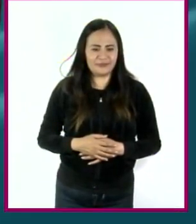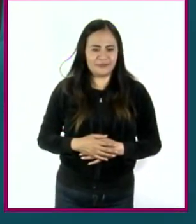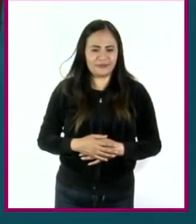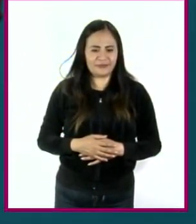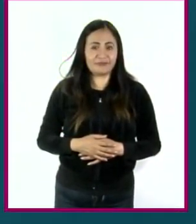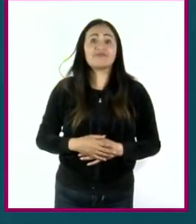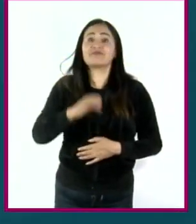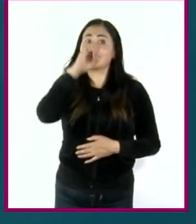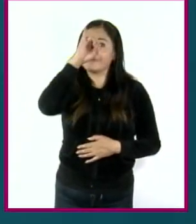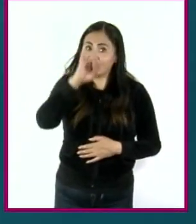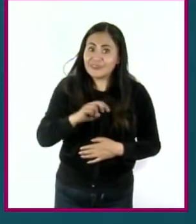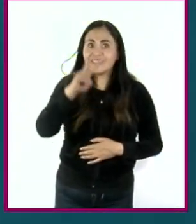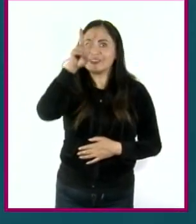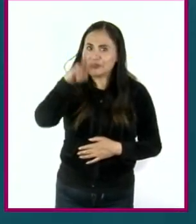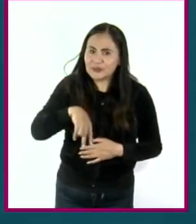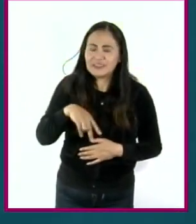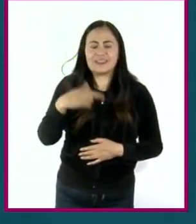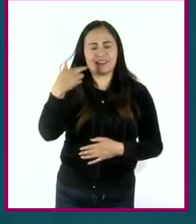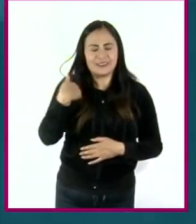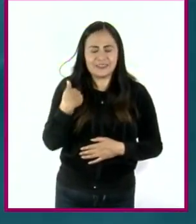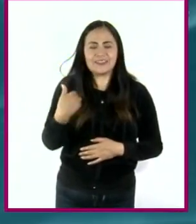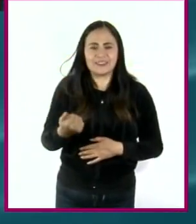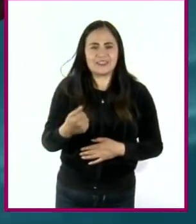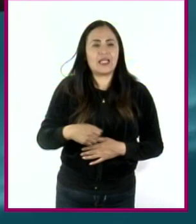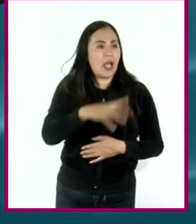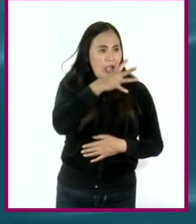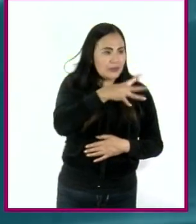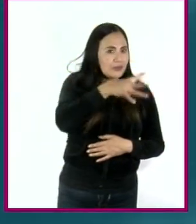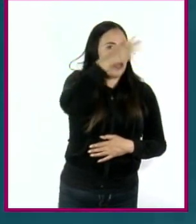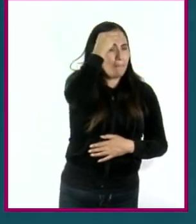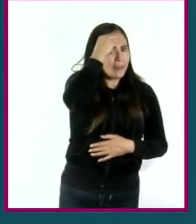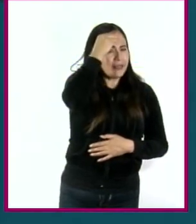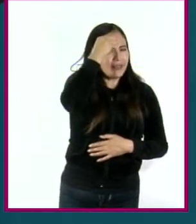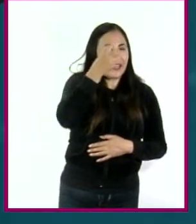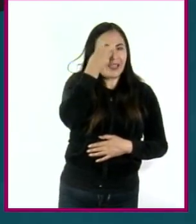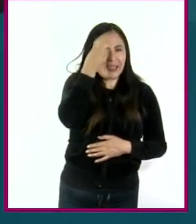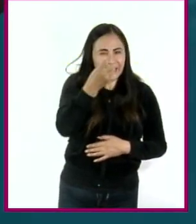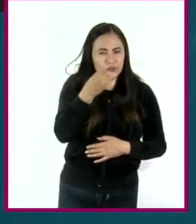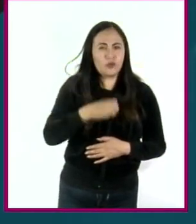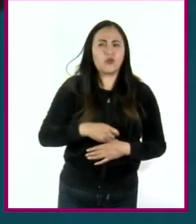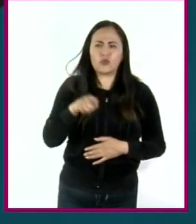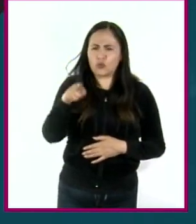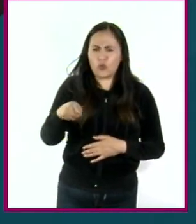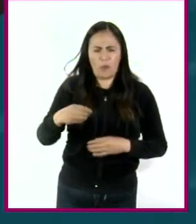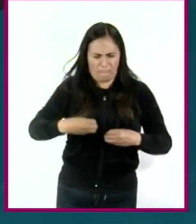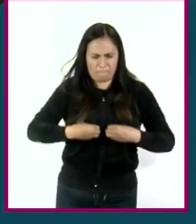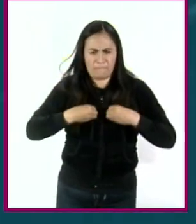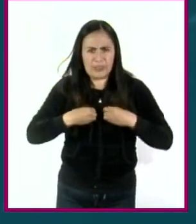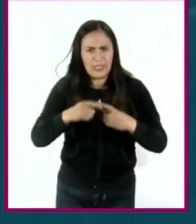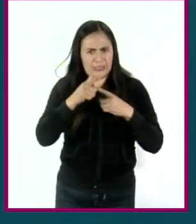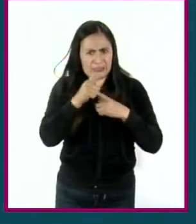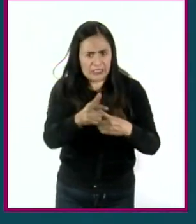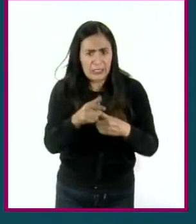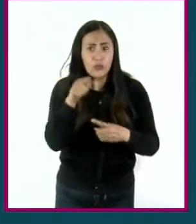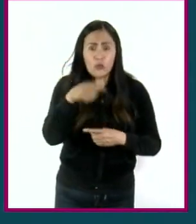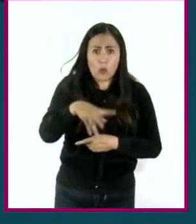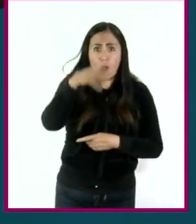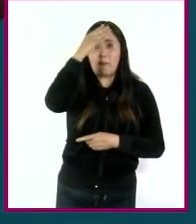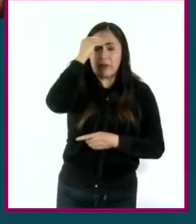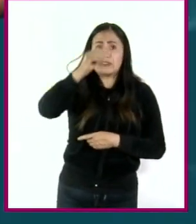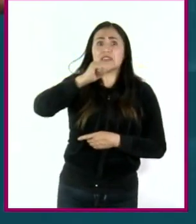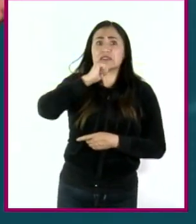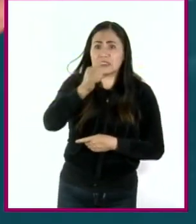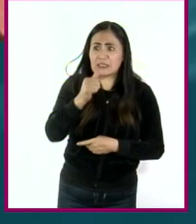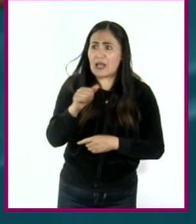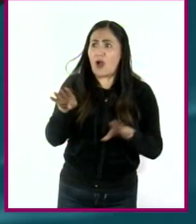Es que sí, tiene todo el sentido del mundo, Mati. El aprendizaje es en esencia ser capaz de sobrevivir. Sin aprendizaje no sobrevivimos porque